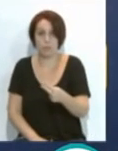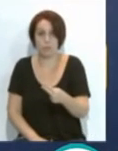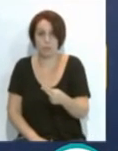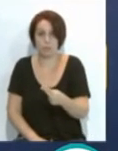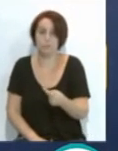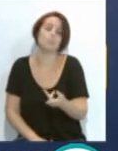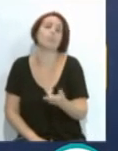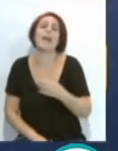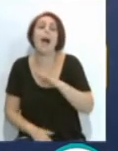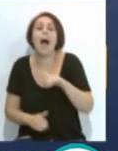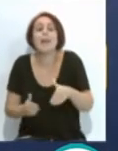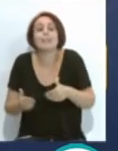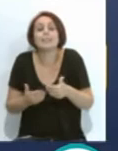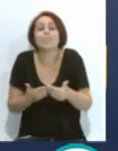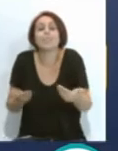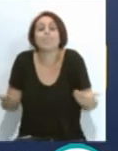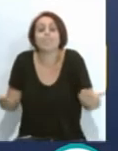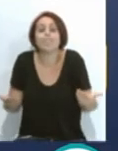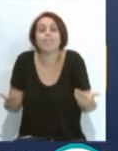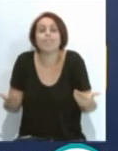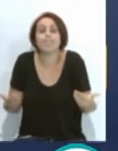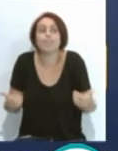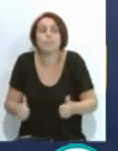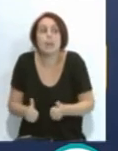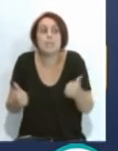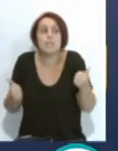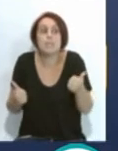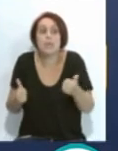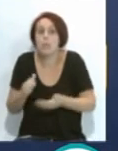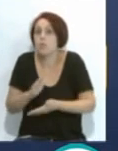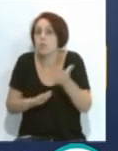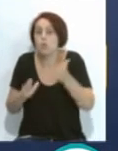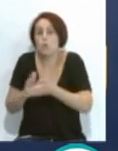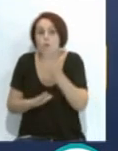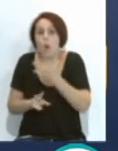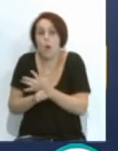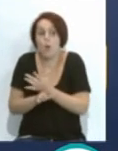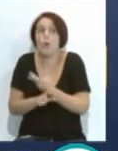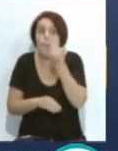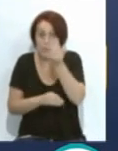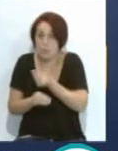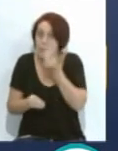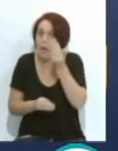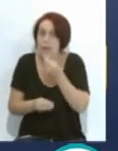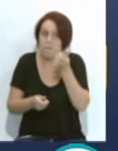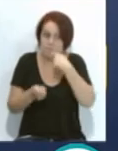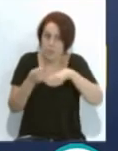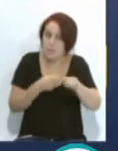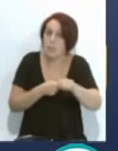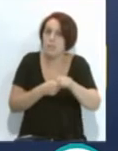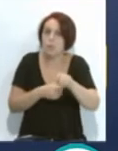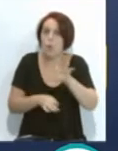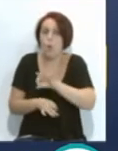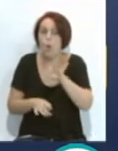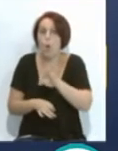Hasta ahí, más que no han salido jugadores que se preveían por ventas o